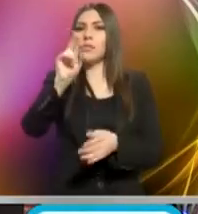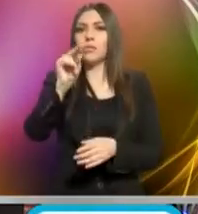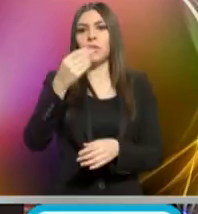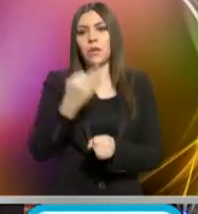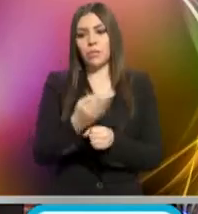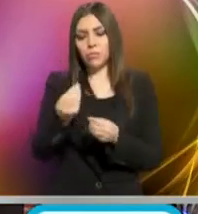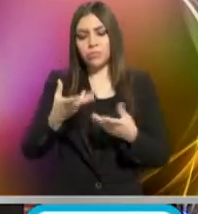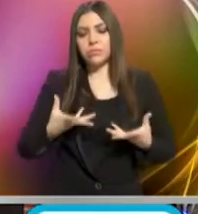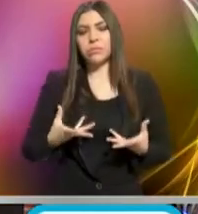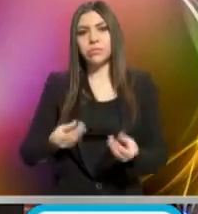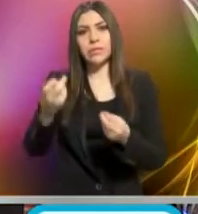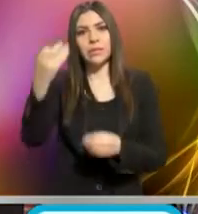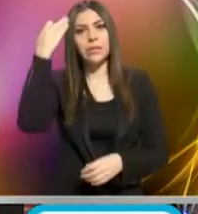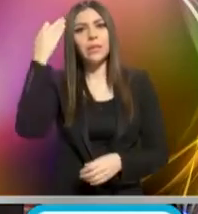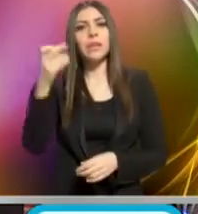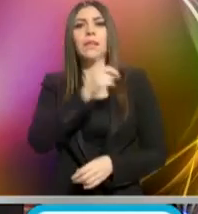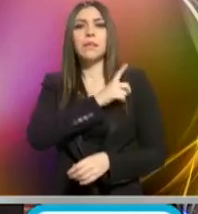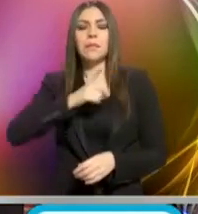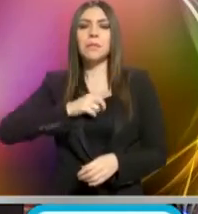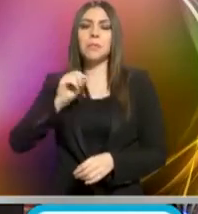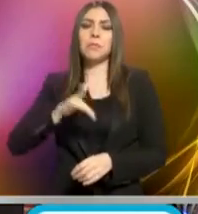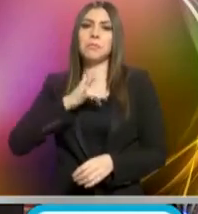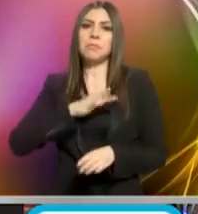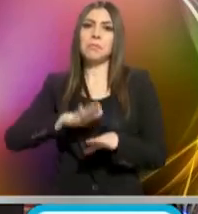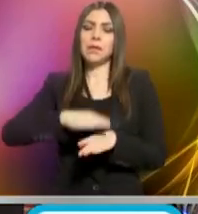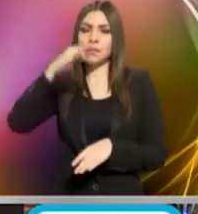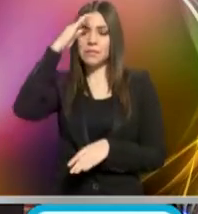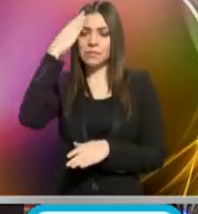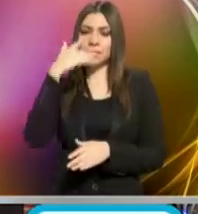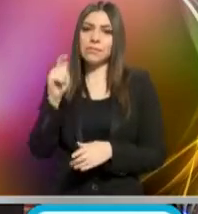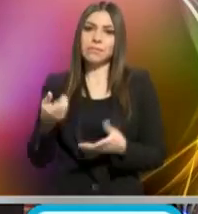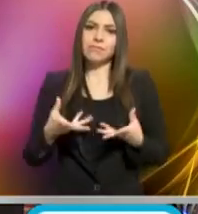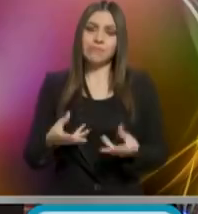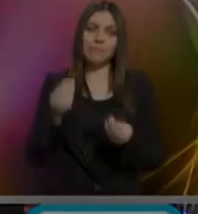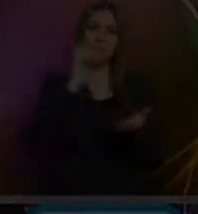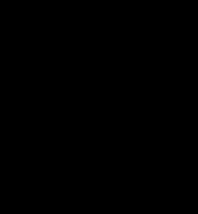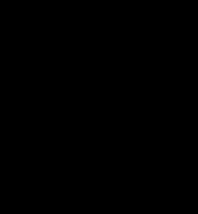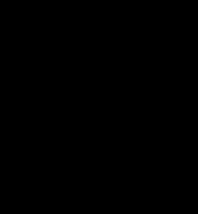esta época y entonces, bueno, ser un poco más conscientes. Claro. Muchas gracias. Gracias, Liliana. Gracias.